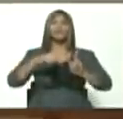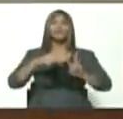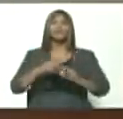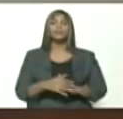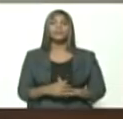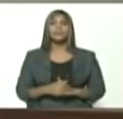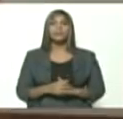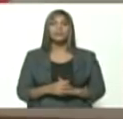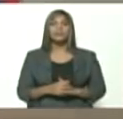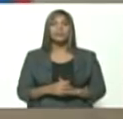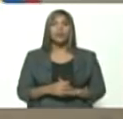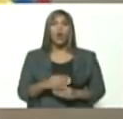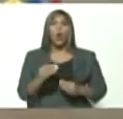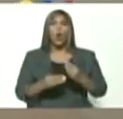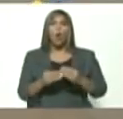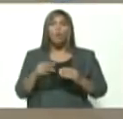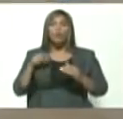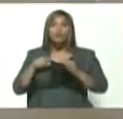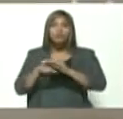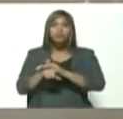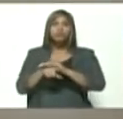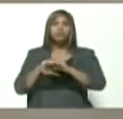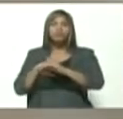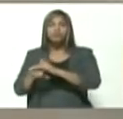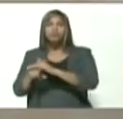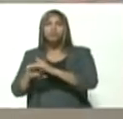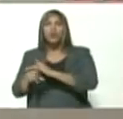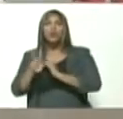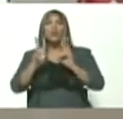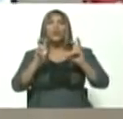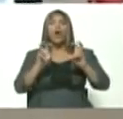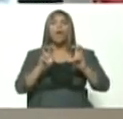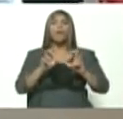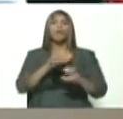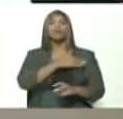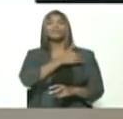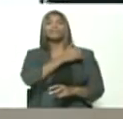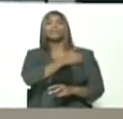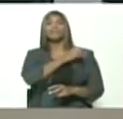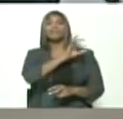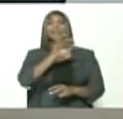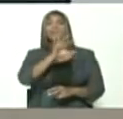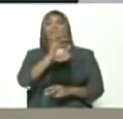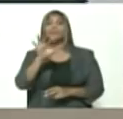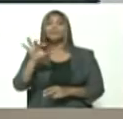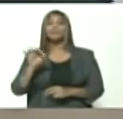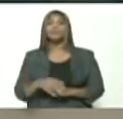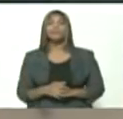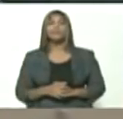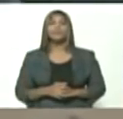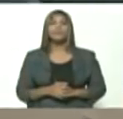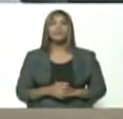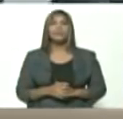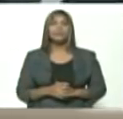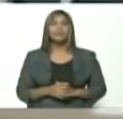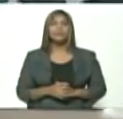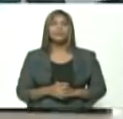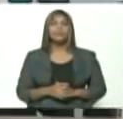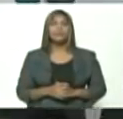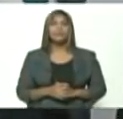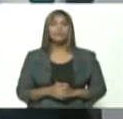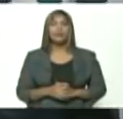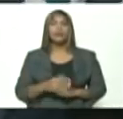Televisión cómo ingresa la nueva junta directiva del máximo órgano electoral, quien es